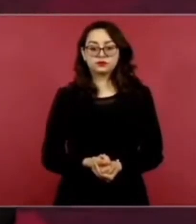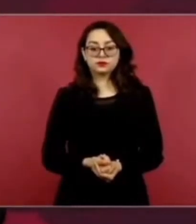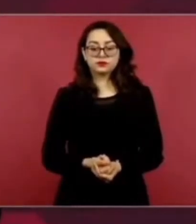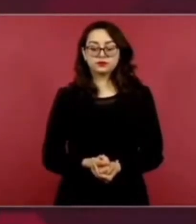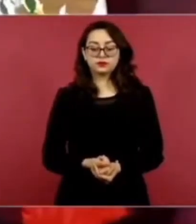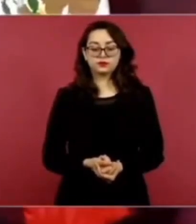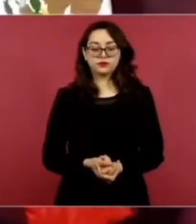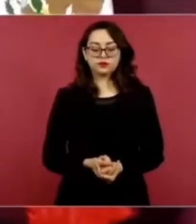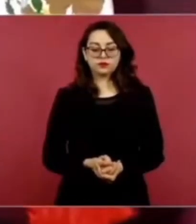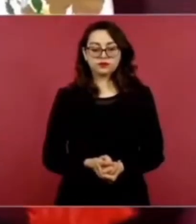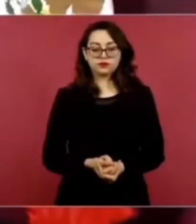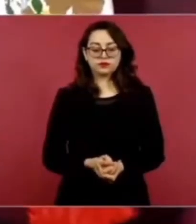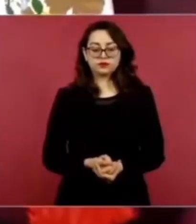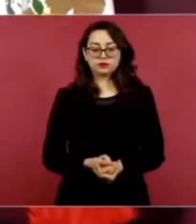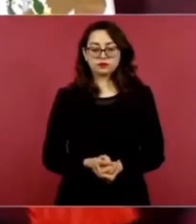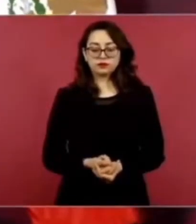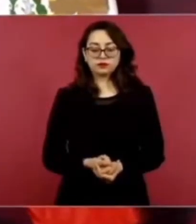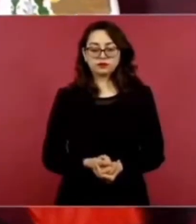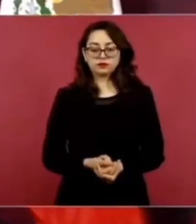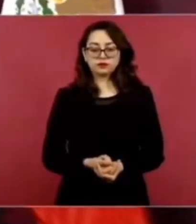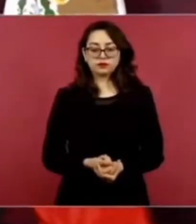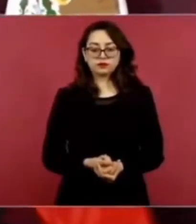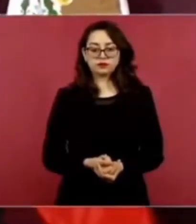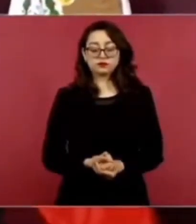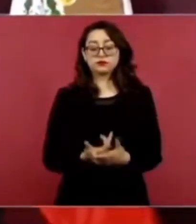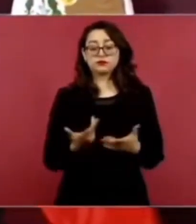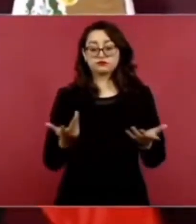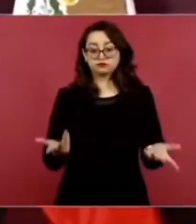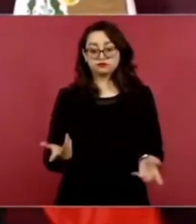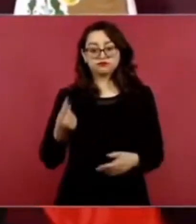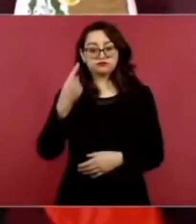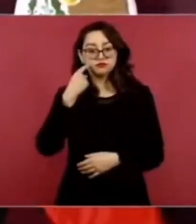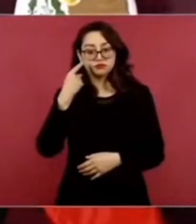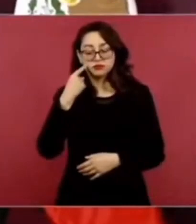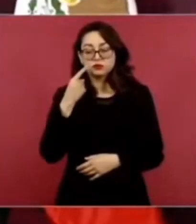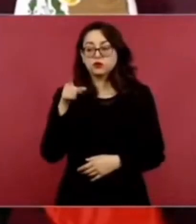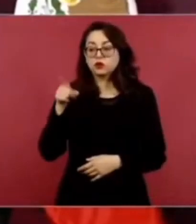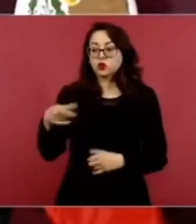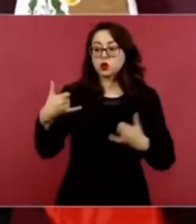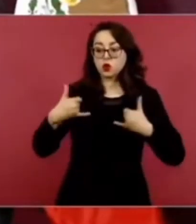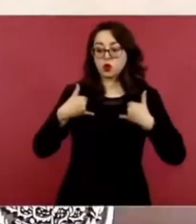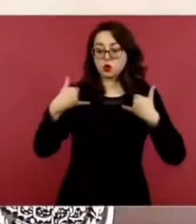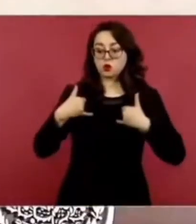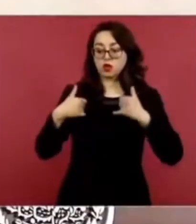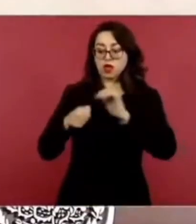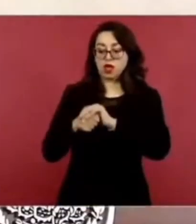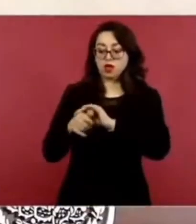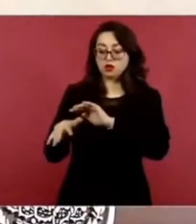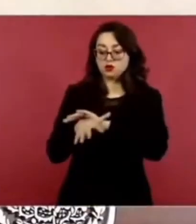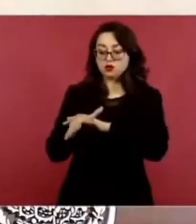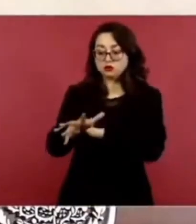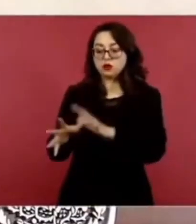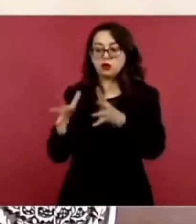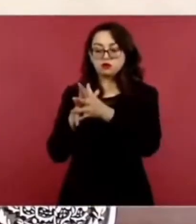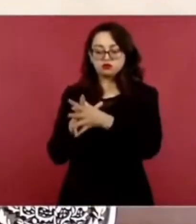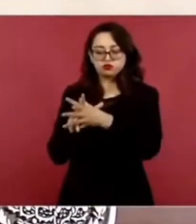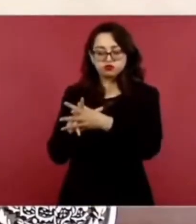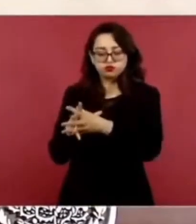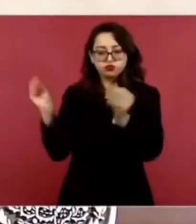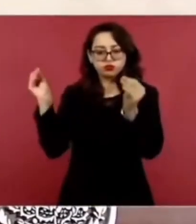terrible e injusta desaparición de los jóvenes se